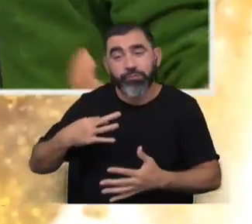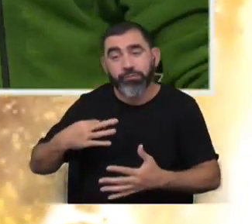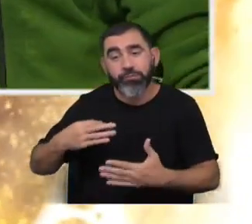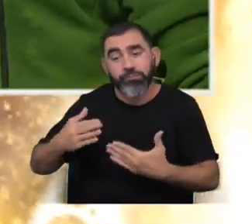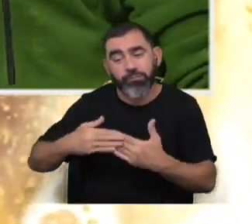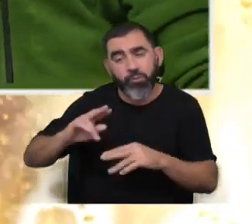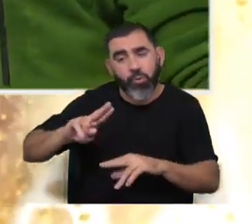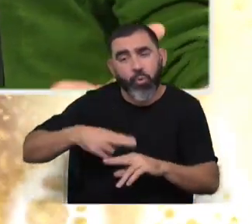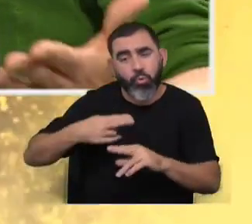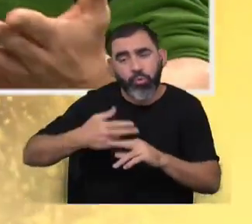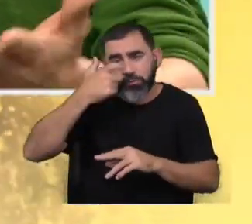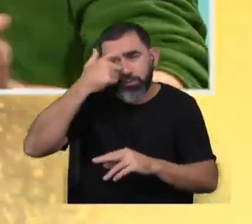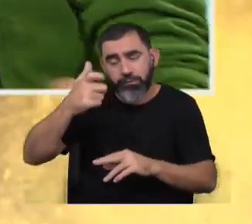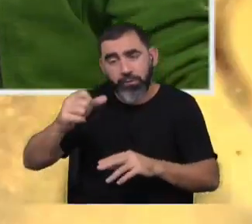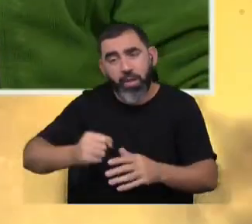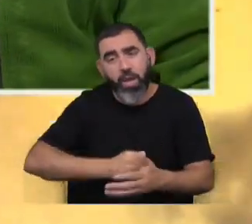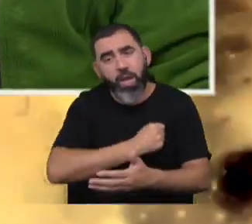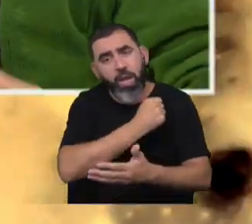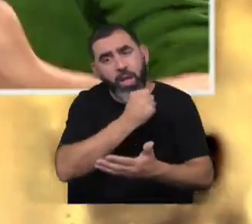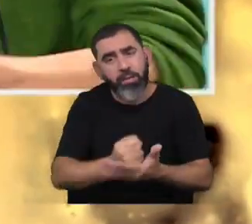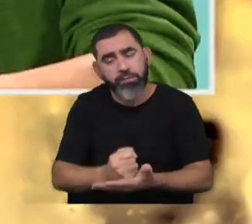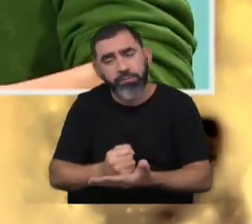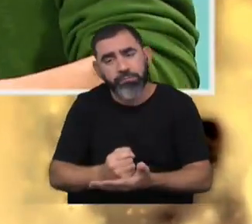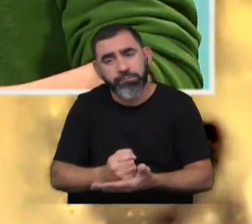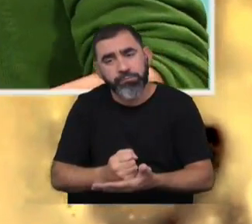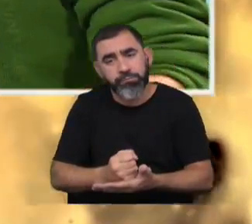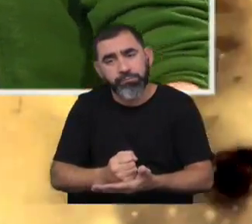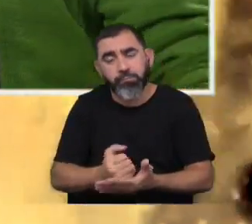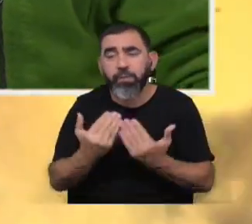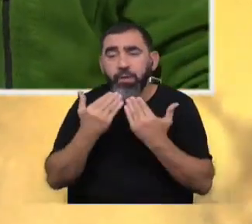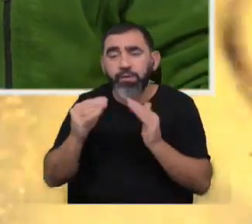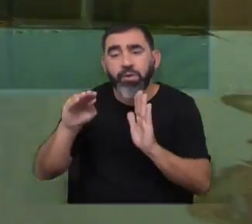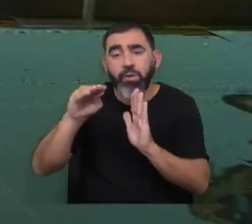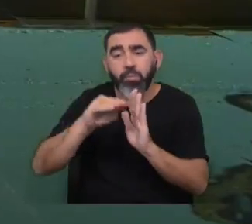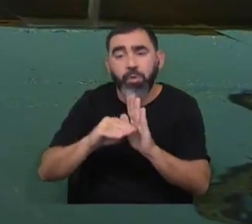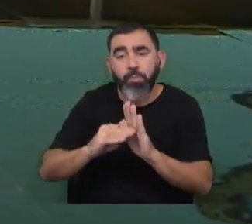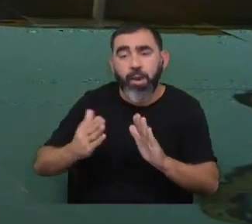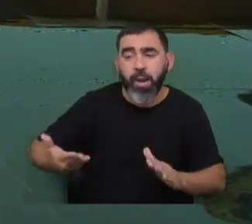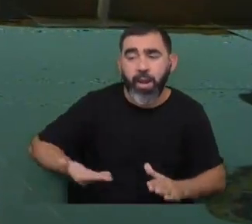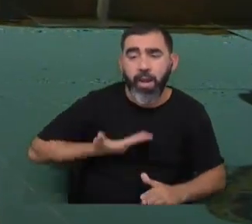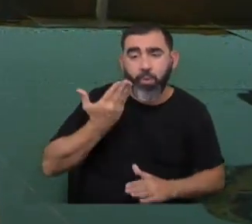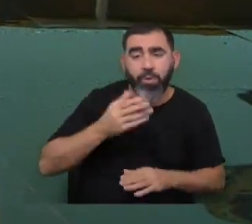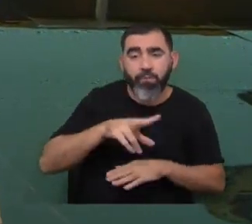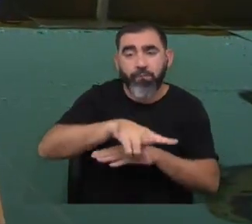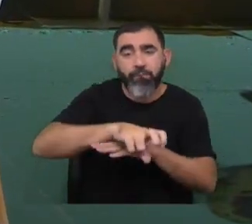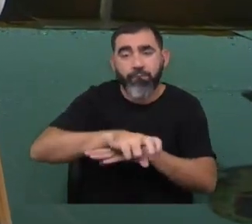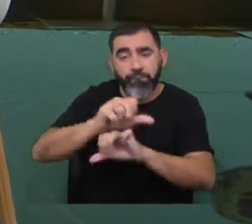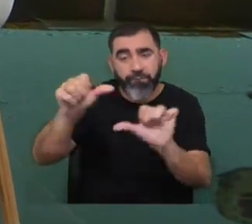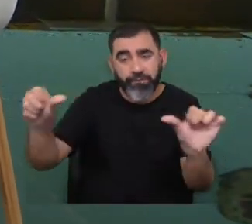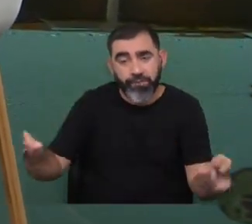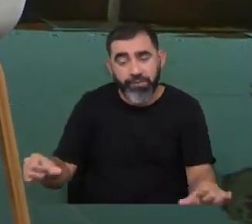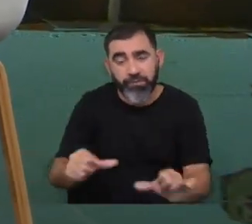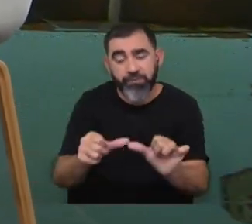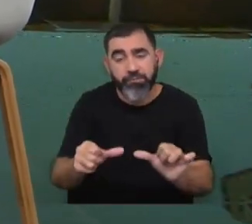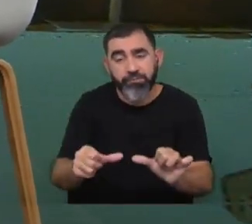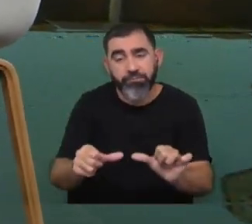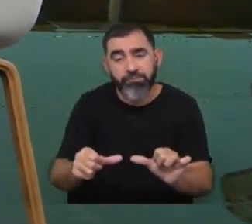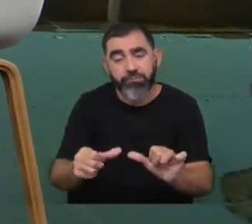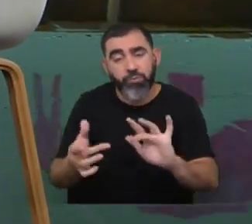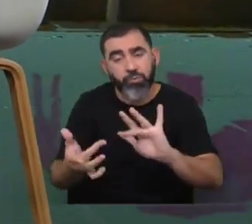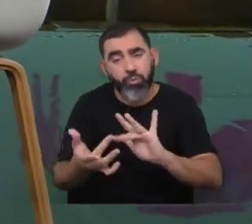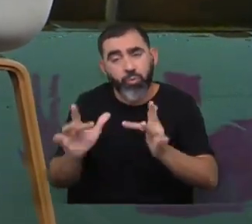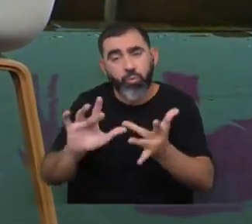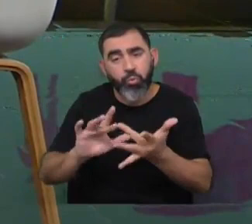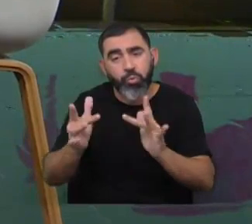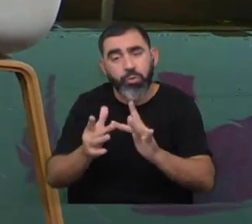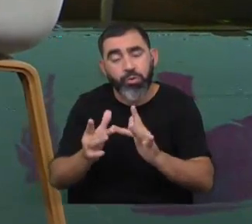de nuevo a la ciencia hasta que, gracias al programa Superhéroes de la Física que hicimos con Ernesto Blanco, empezamos a tener un contacto